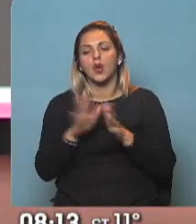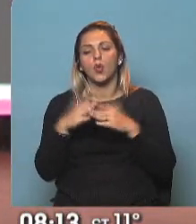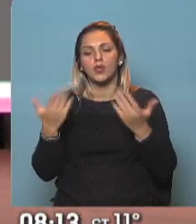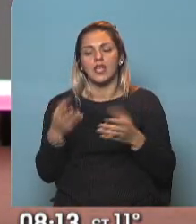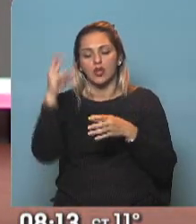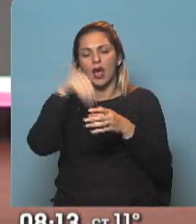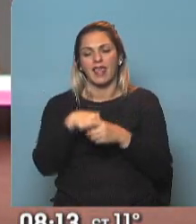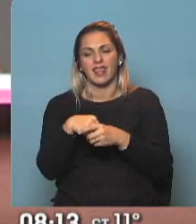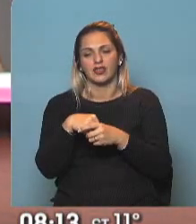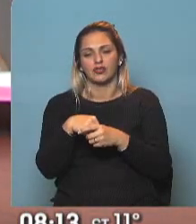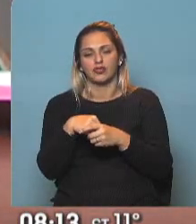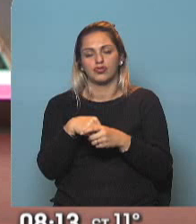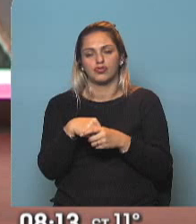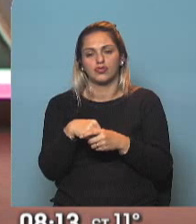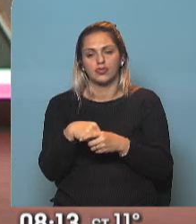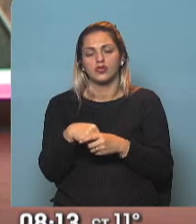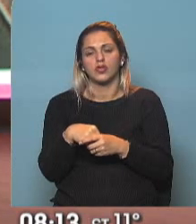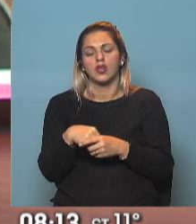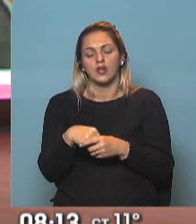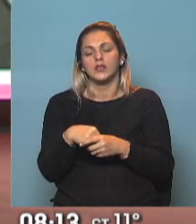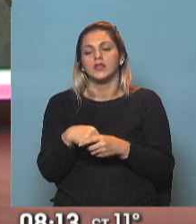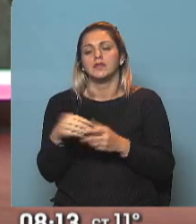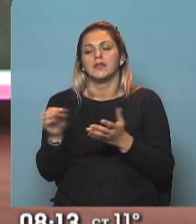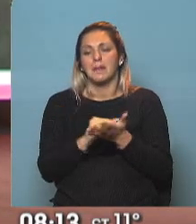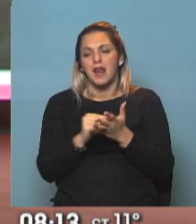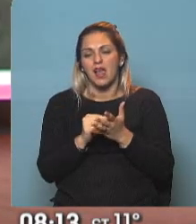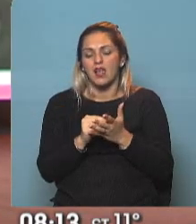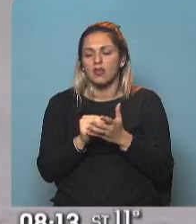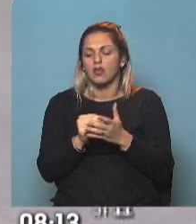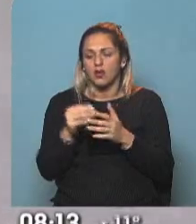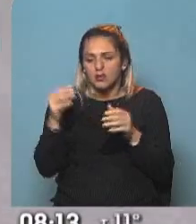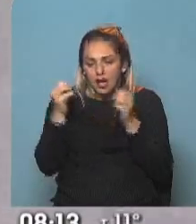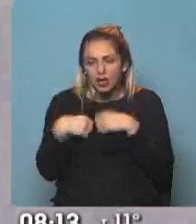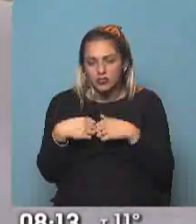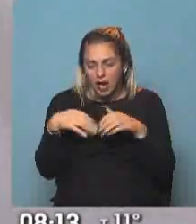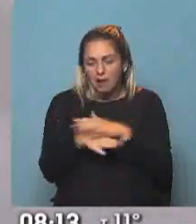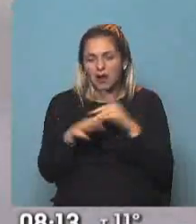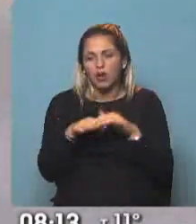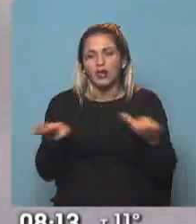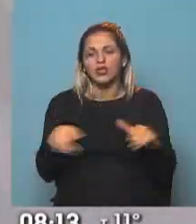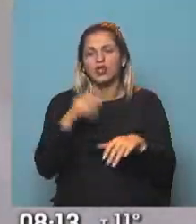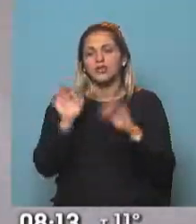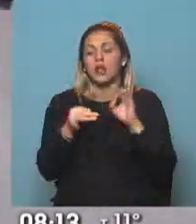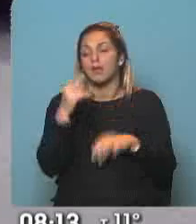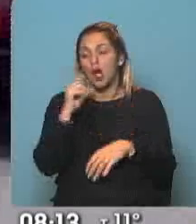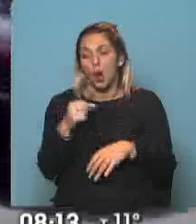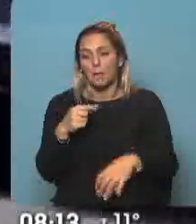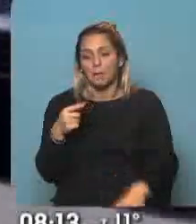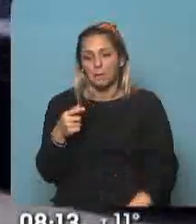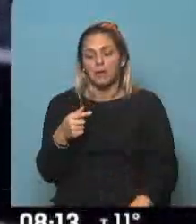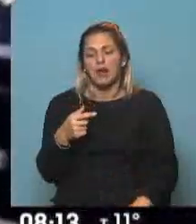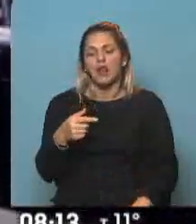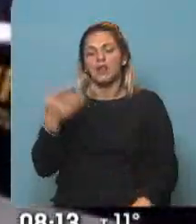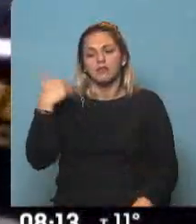es inevitable pensar en estos colegas que se escondieron debajo de los escritorios cuando entró el atacante. Se supo que el hombre había